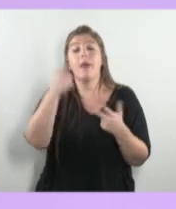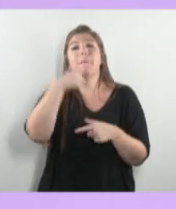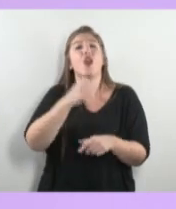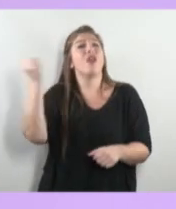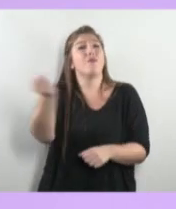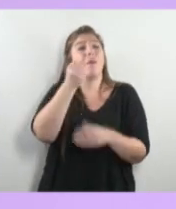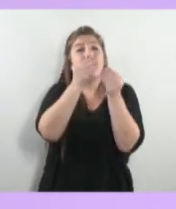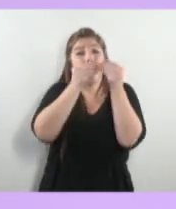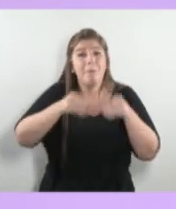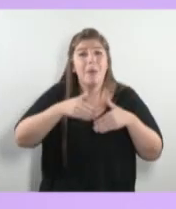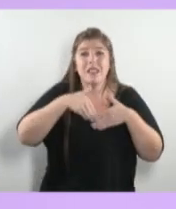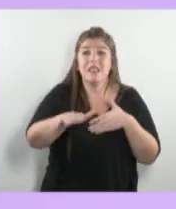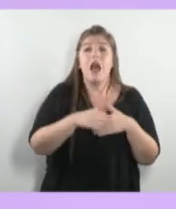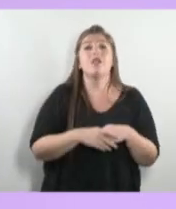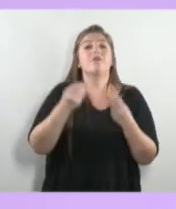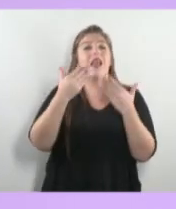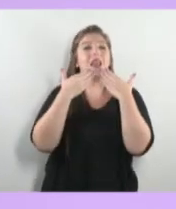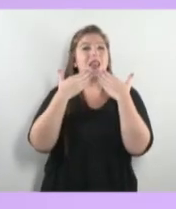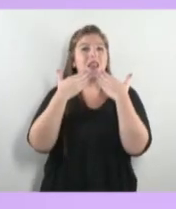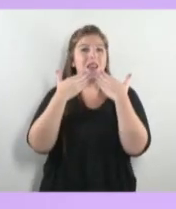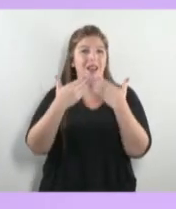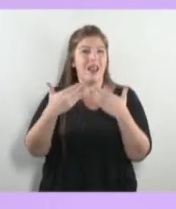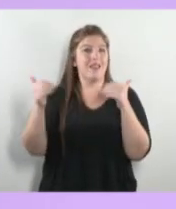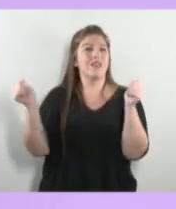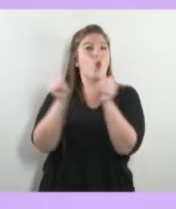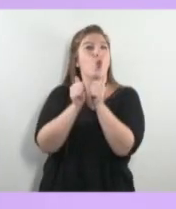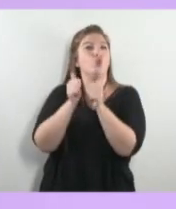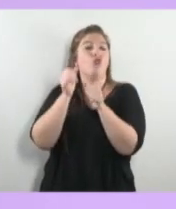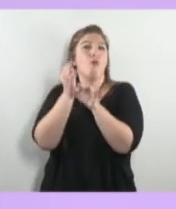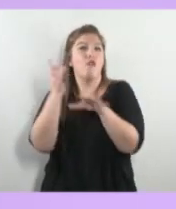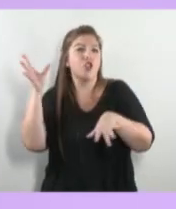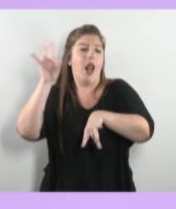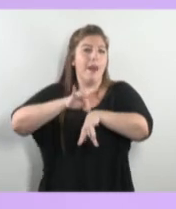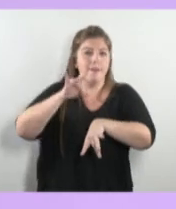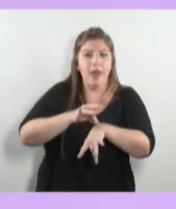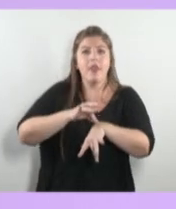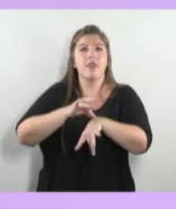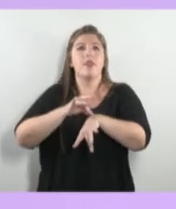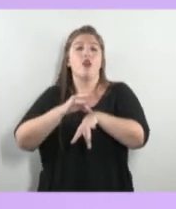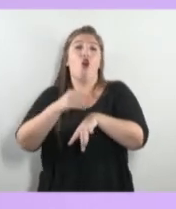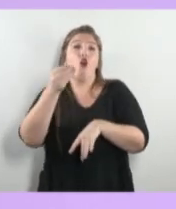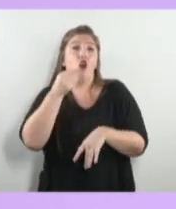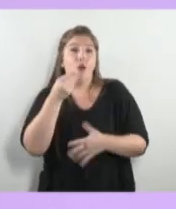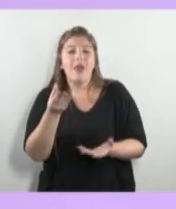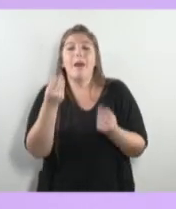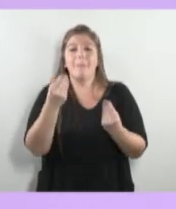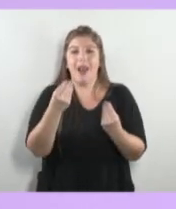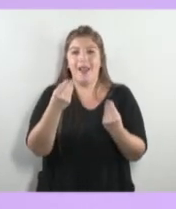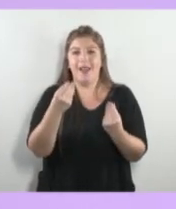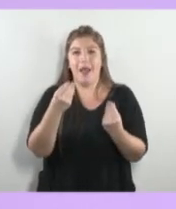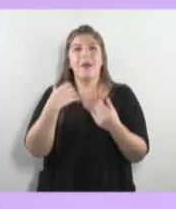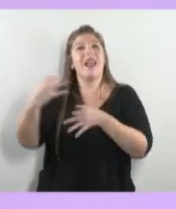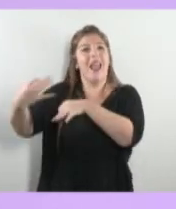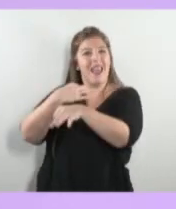empezar, sea acompañado y acompañada por un profesional de la salud, un especialista en salud alimentaria, para que justamente nos enseñe